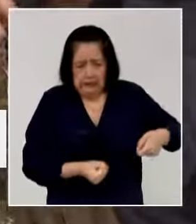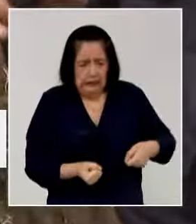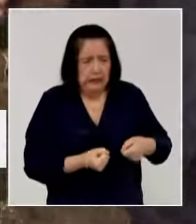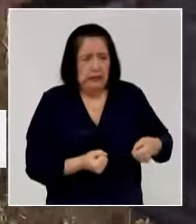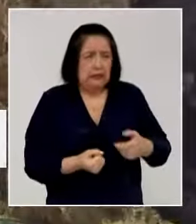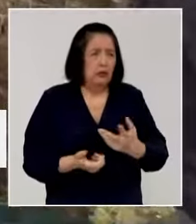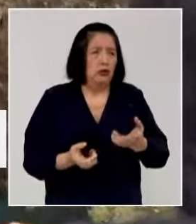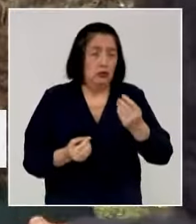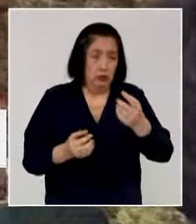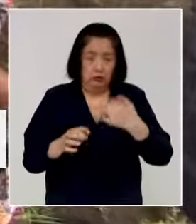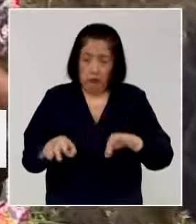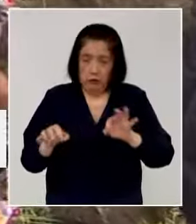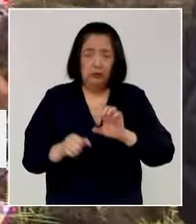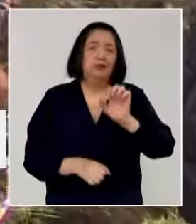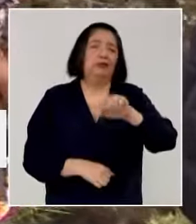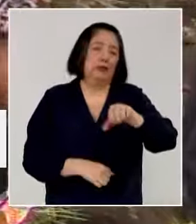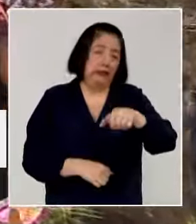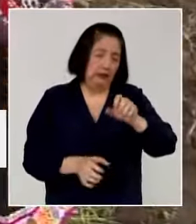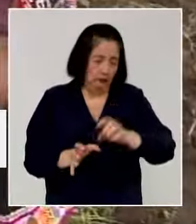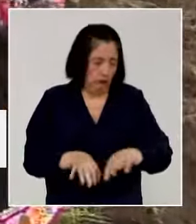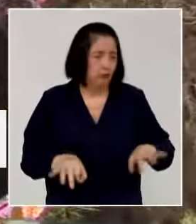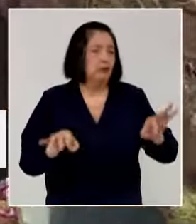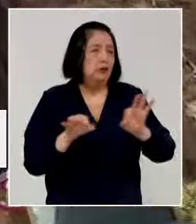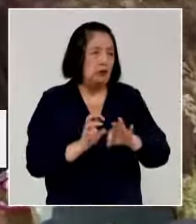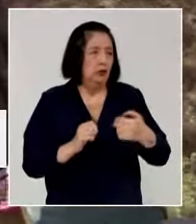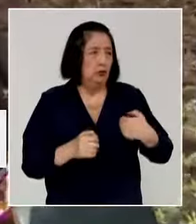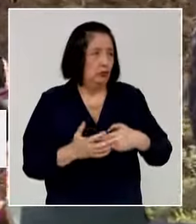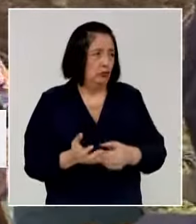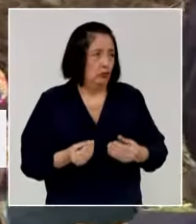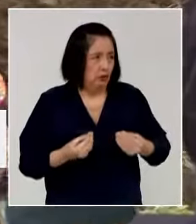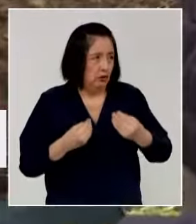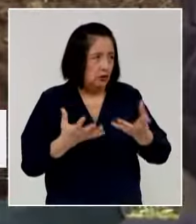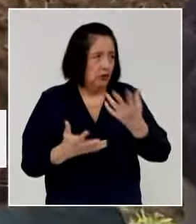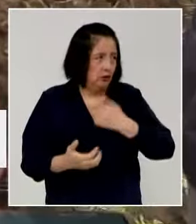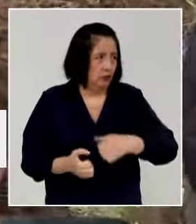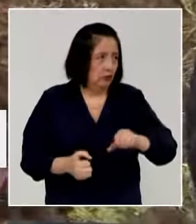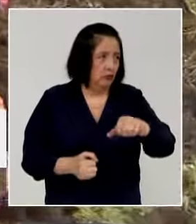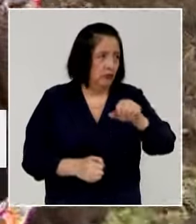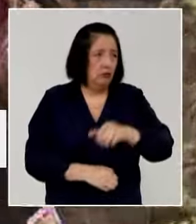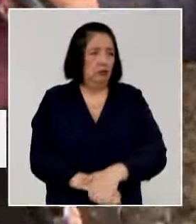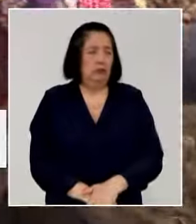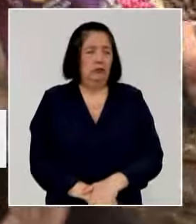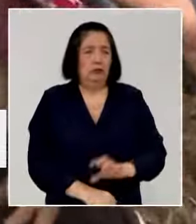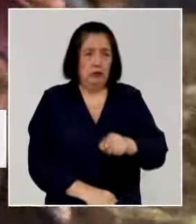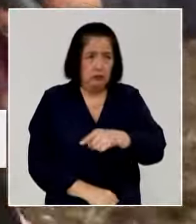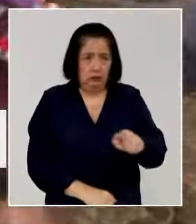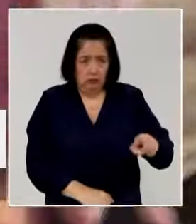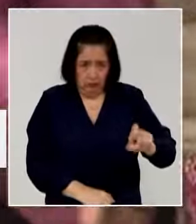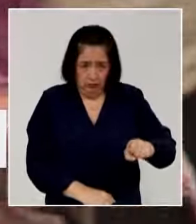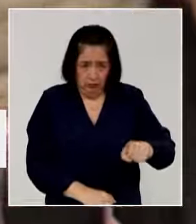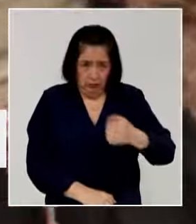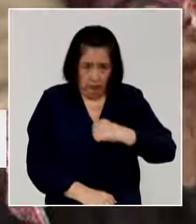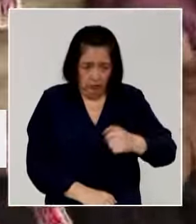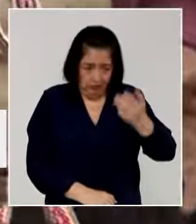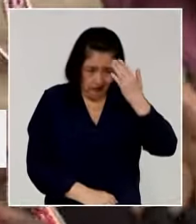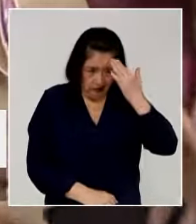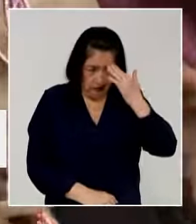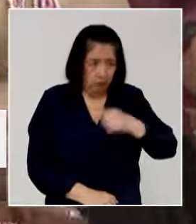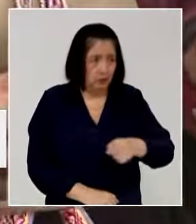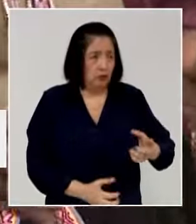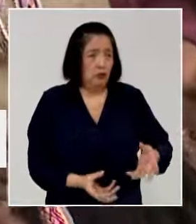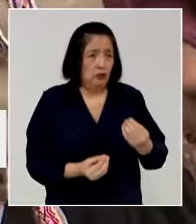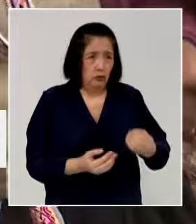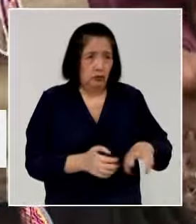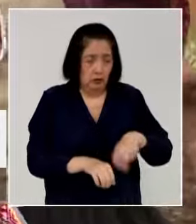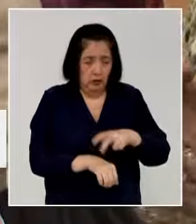¿no? ¿Eso es importante para usted? Sí, es importante. Tenemos que transmitir a nuestros hijos porque tienen que saber cómo cultivar nuestra papa. Nuestra papa